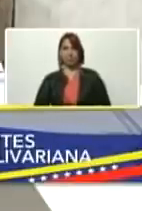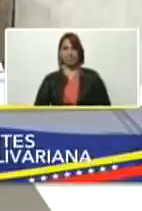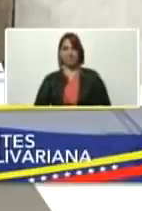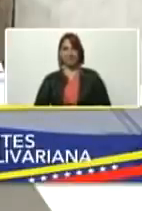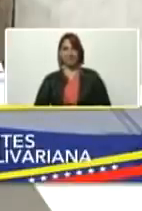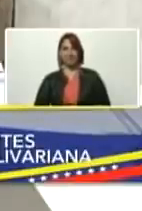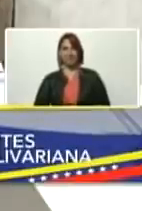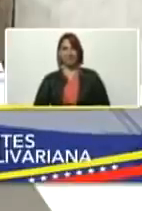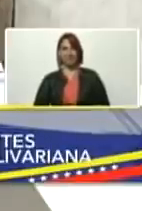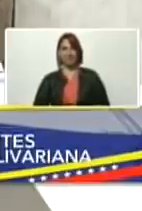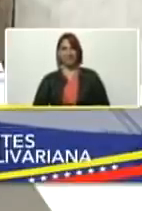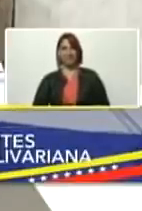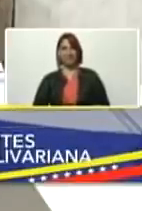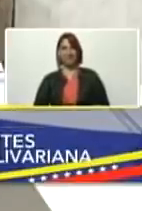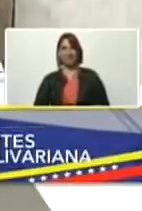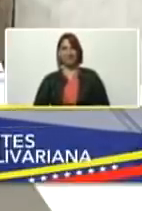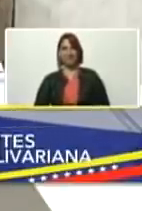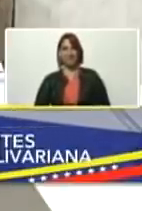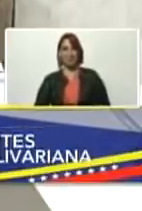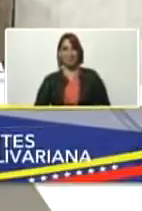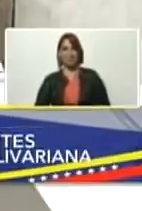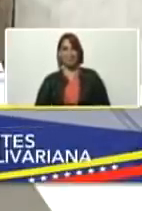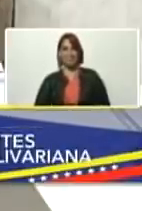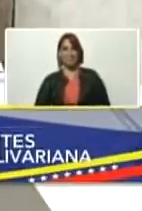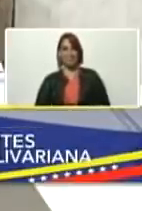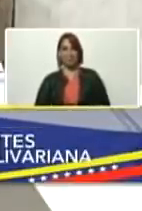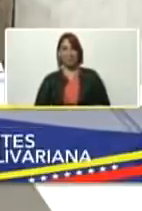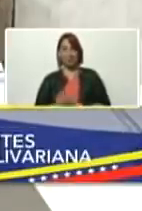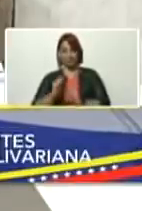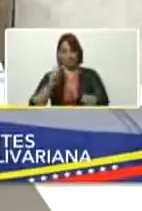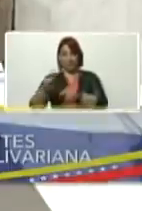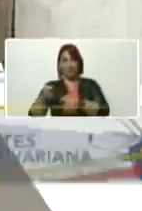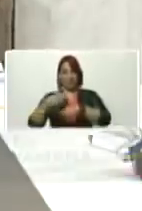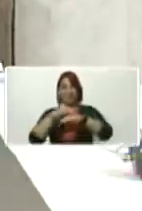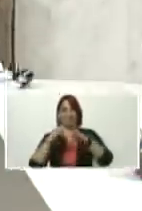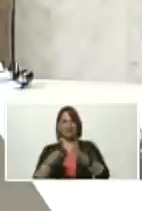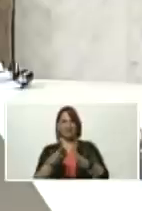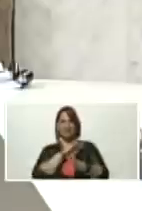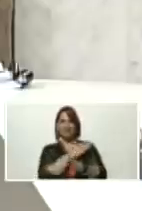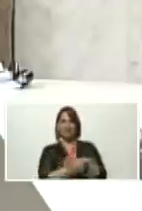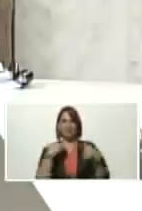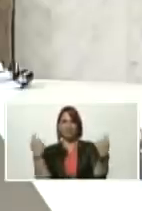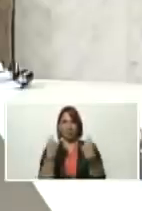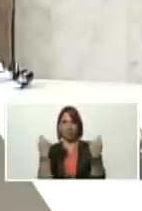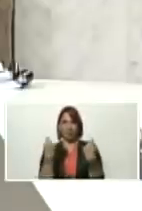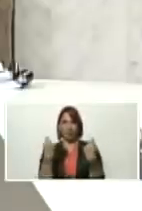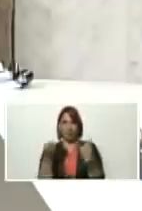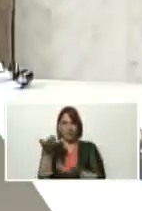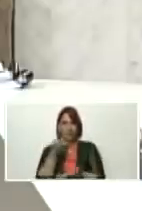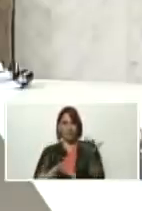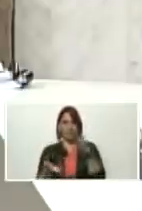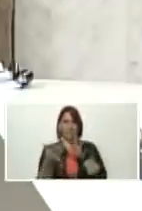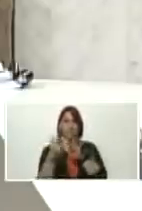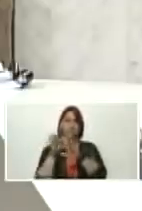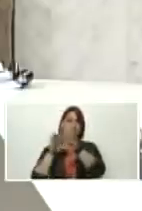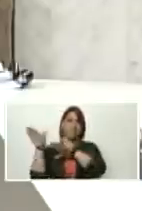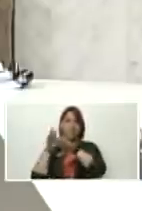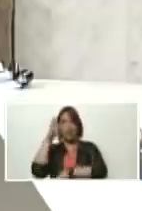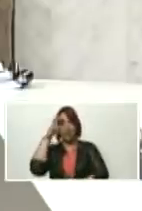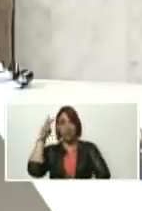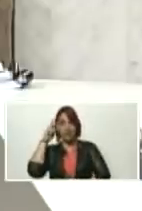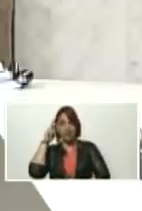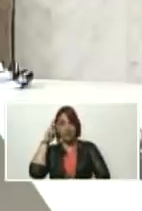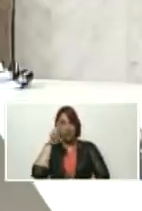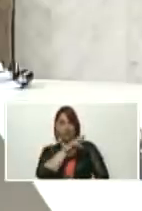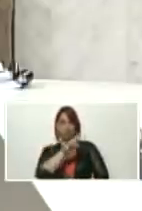¿no?, he designado como ministro del Poder Popular para las Relaciones Exteriores, canciller de la